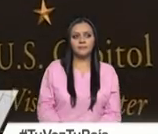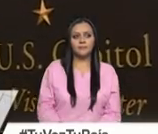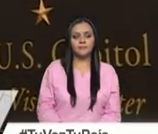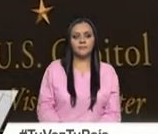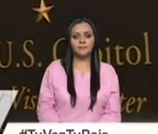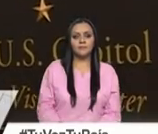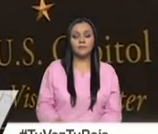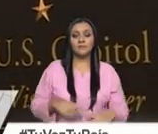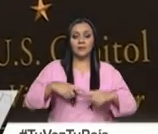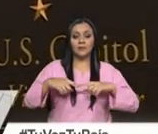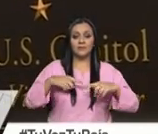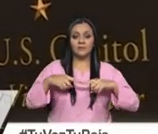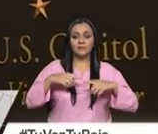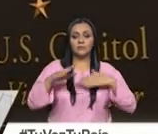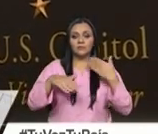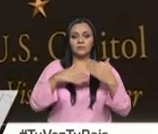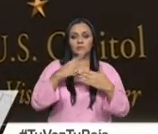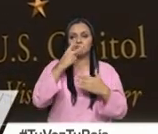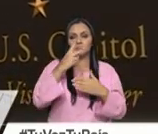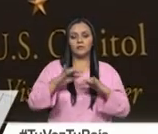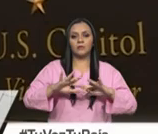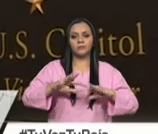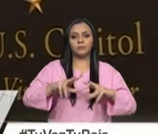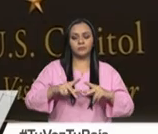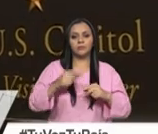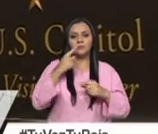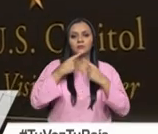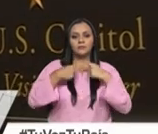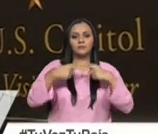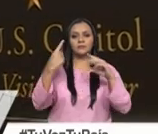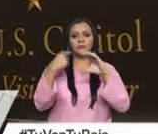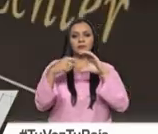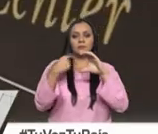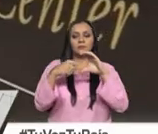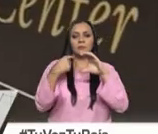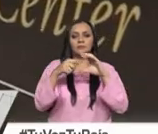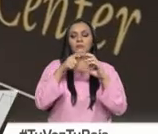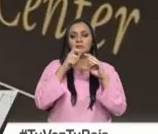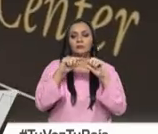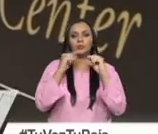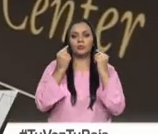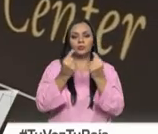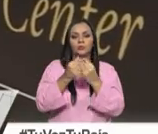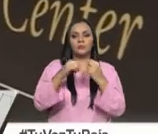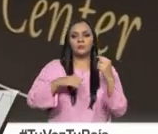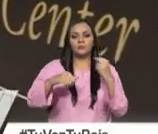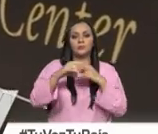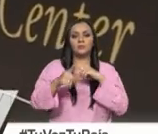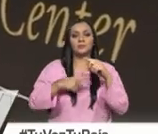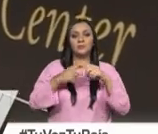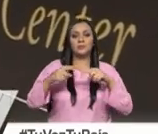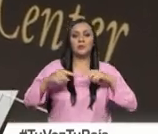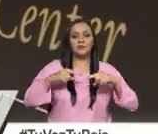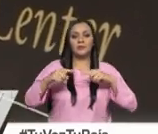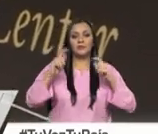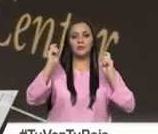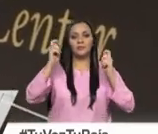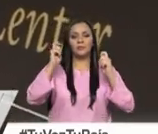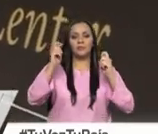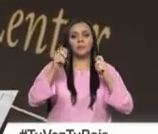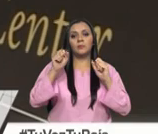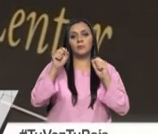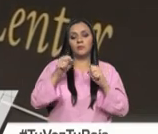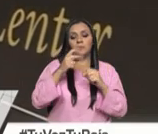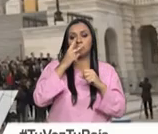Los jefes de inteligencia explicaron el robo y divulgación de correos del Comité Nacional del Partido Demócrata y del jefe de campaña de Hillary Clinton, John